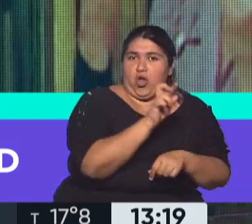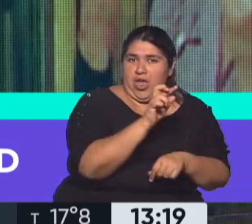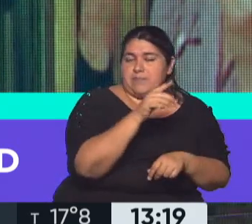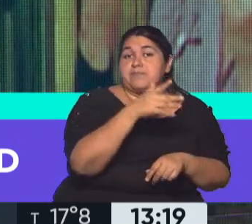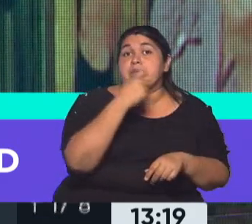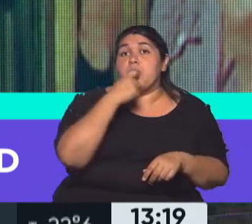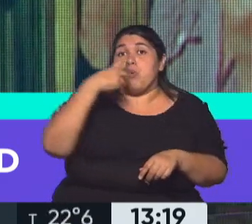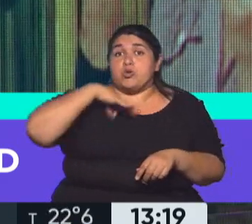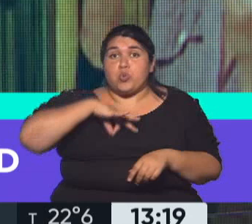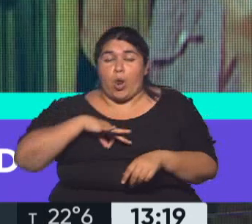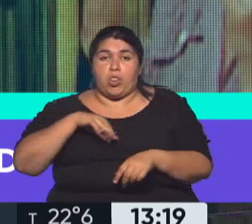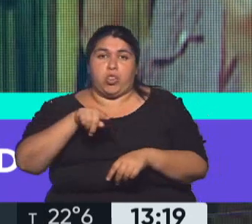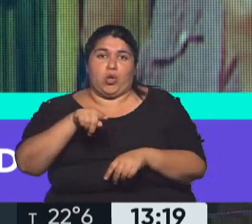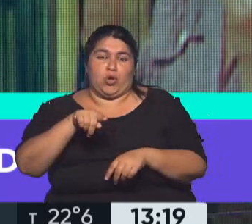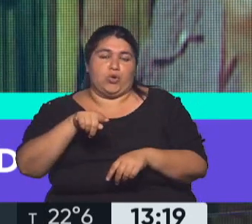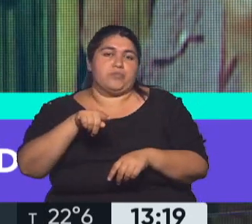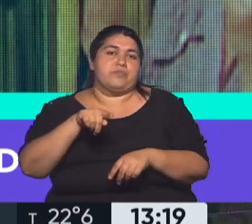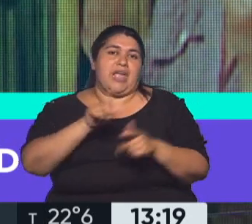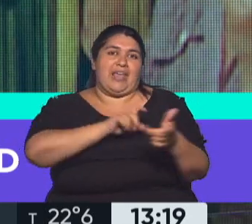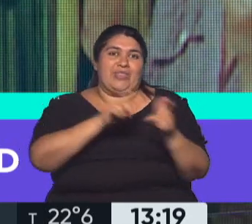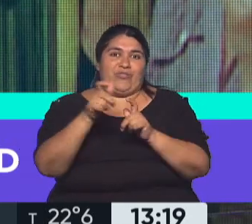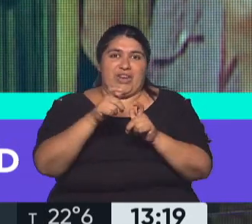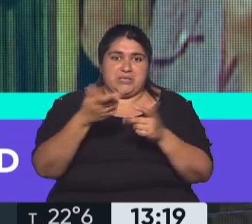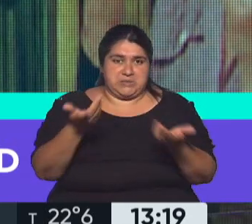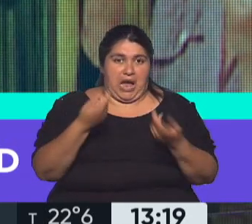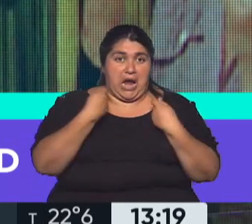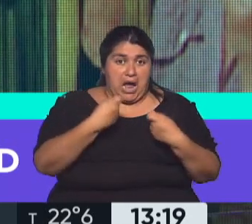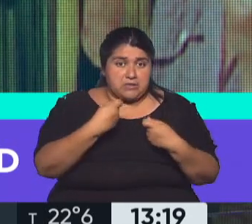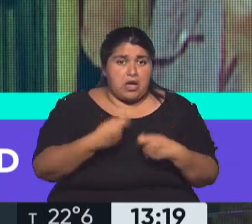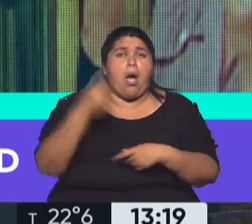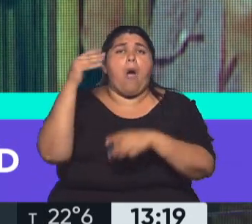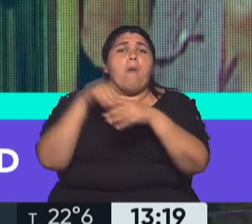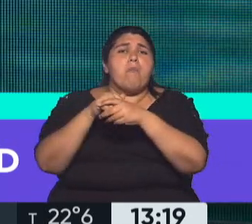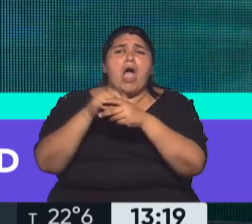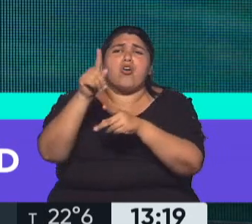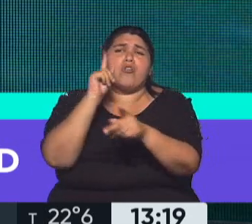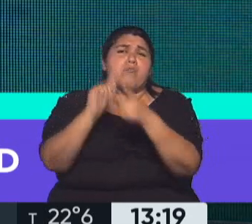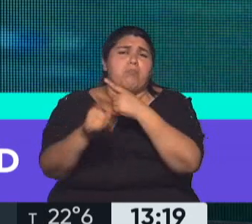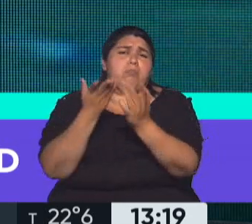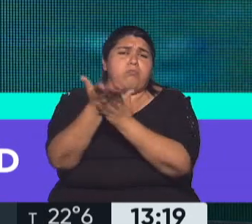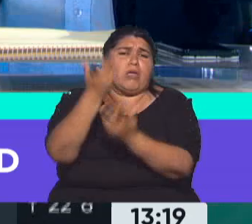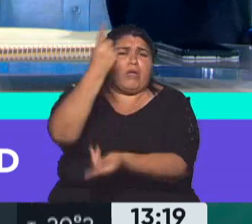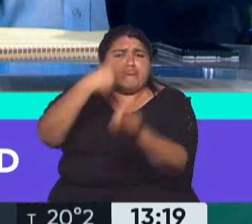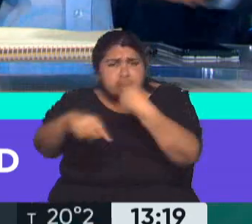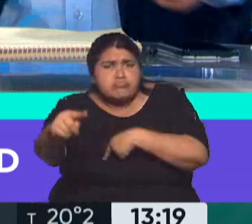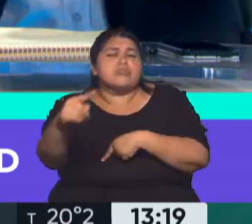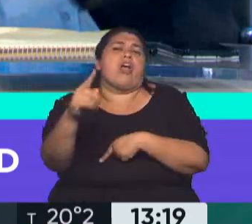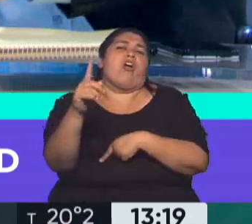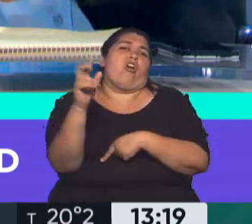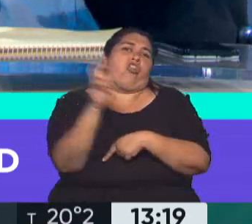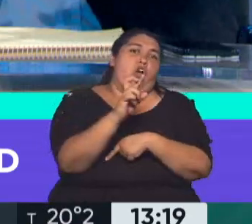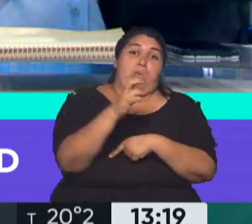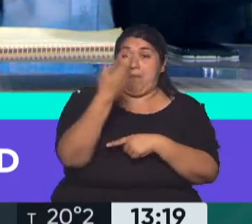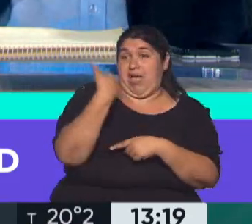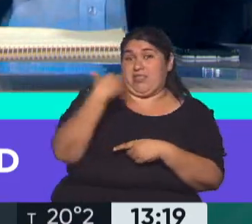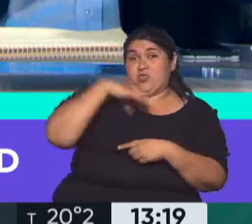un sueldo y tenía una diferencia, no necesitaba gastar, le decía al banco, pásamelo a dólares. Y ya tenía una cuenta en dólares, Automático. con dólares que nunca había